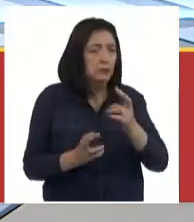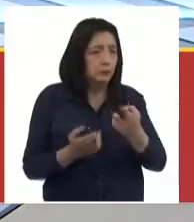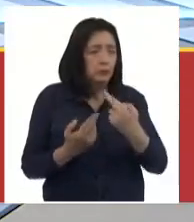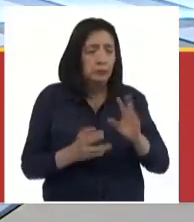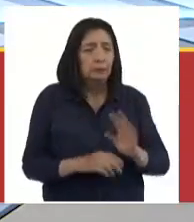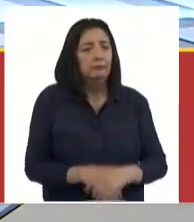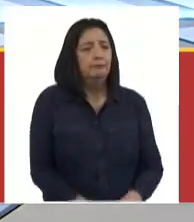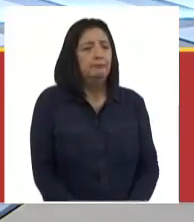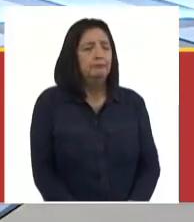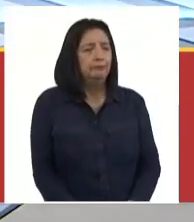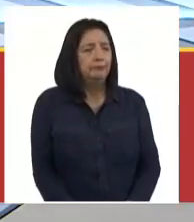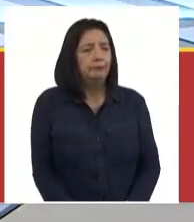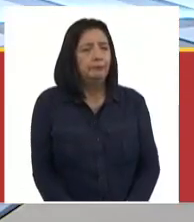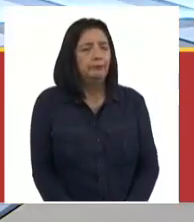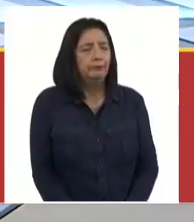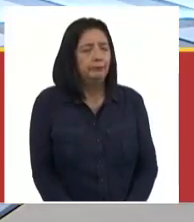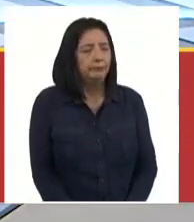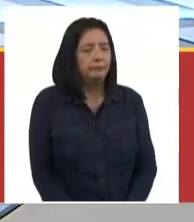Jorge.